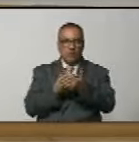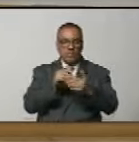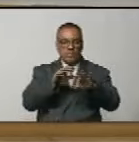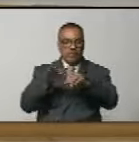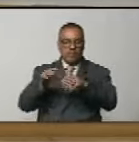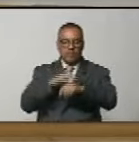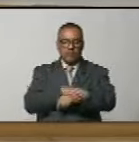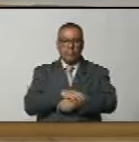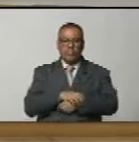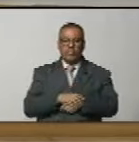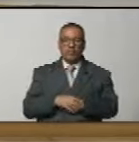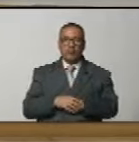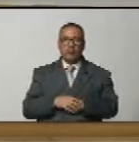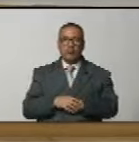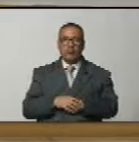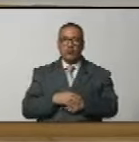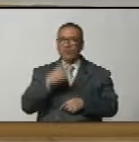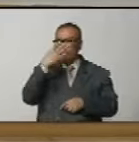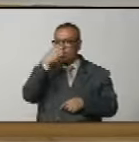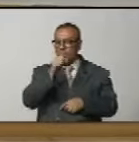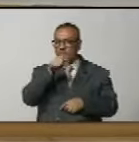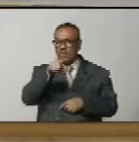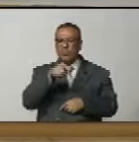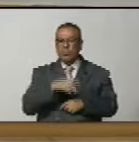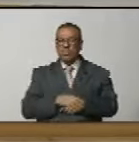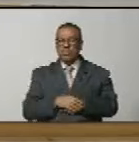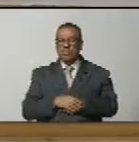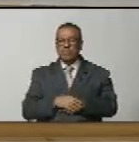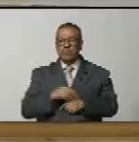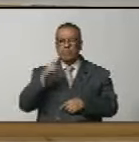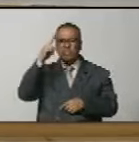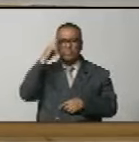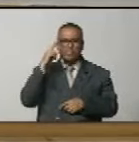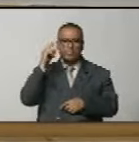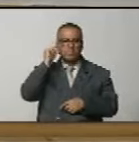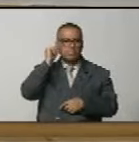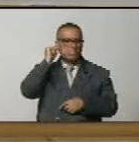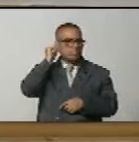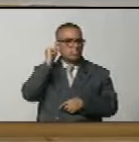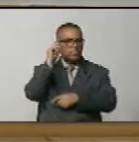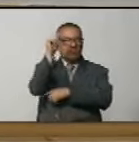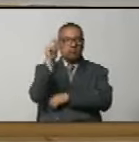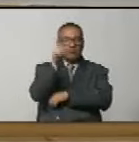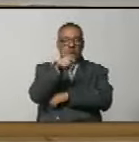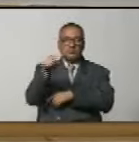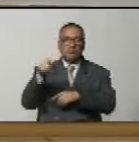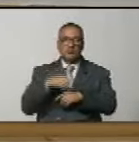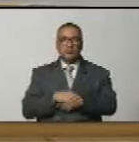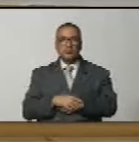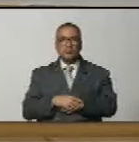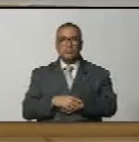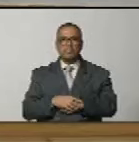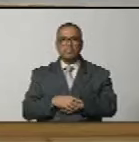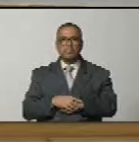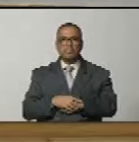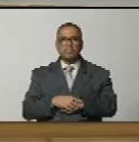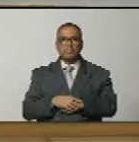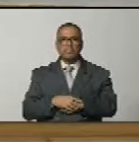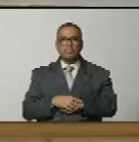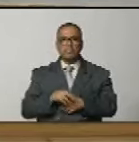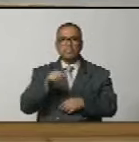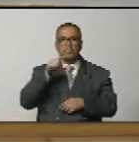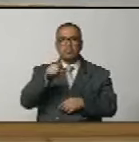secretaria. Entenderán las honorables diputadas y los honorables diputados que